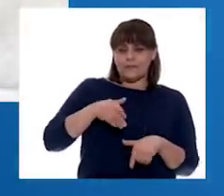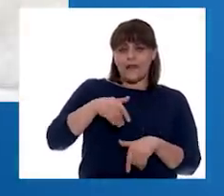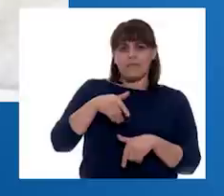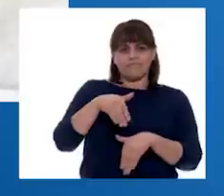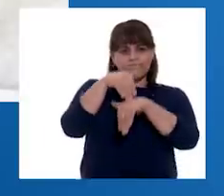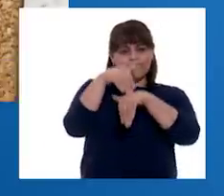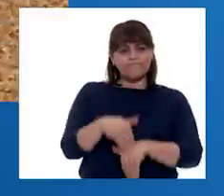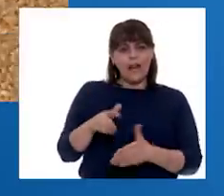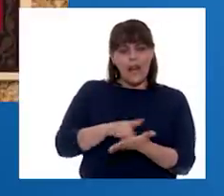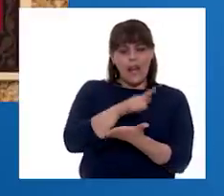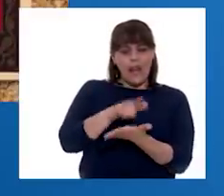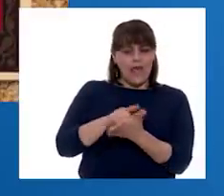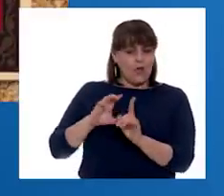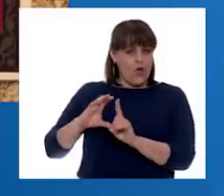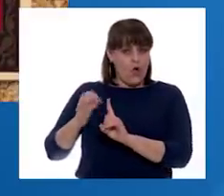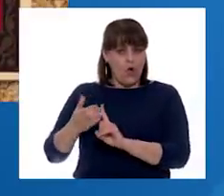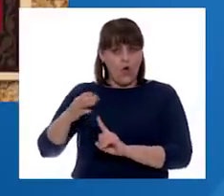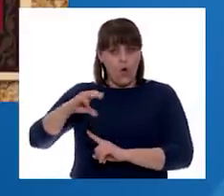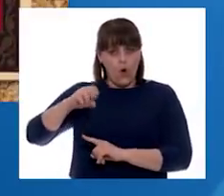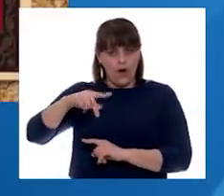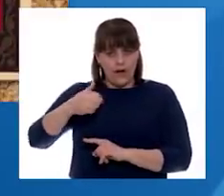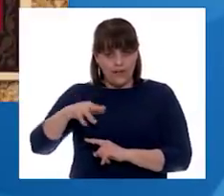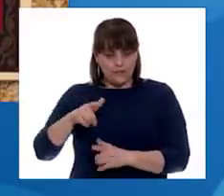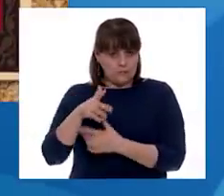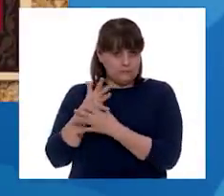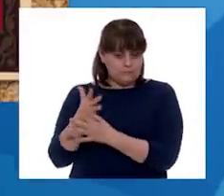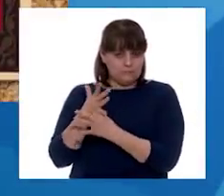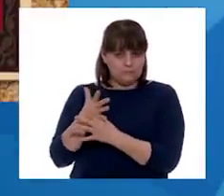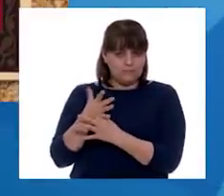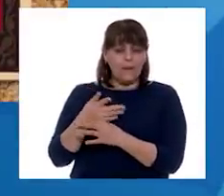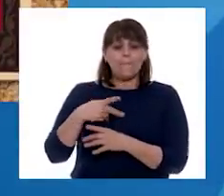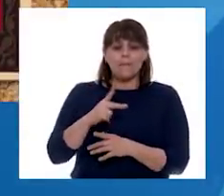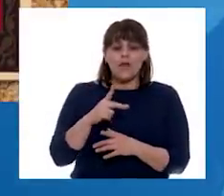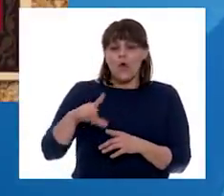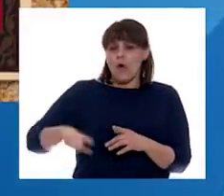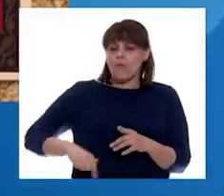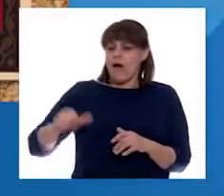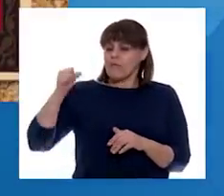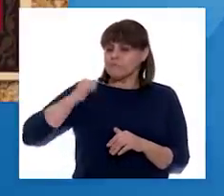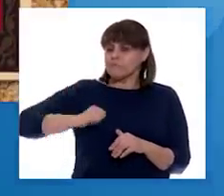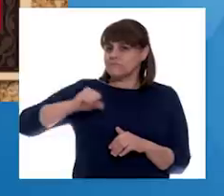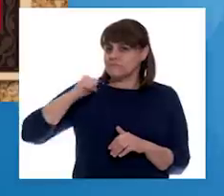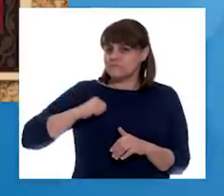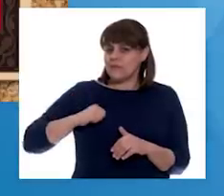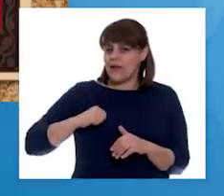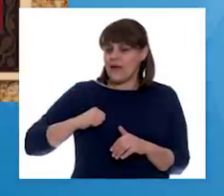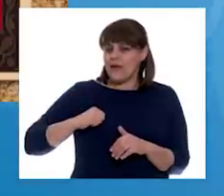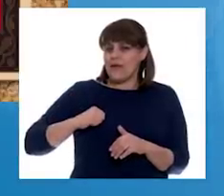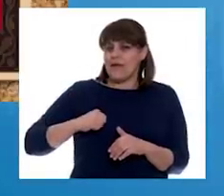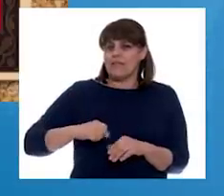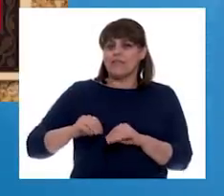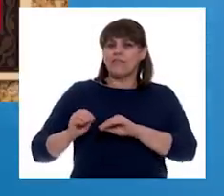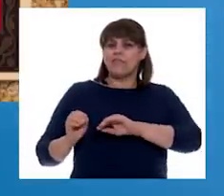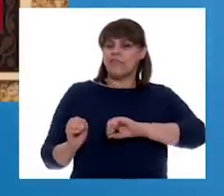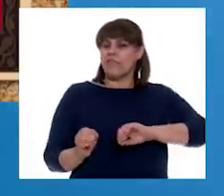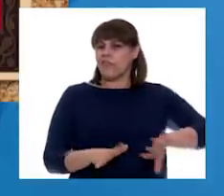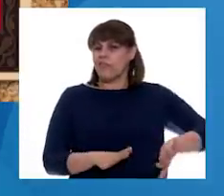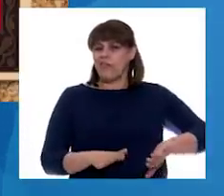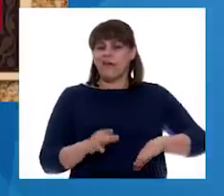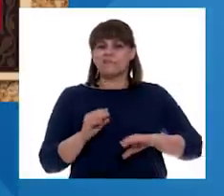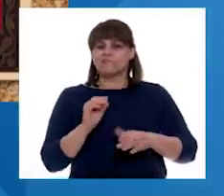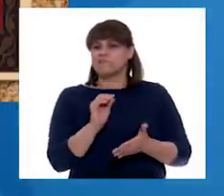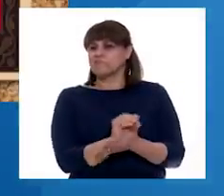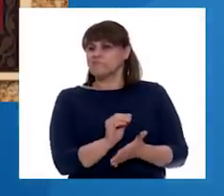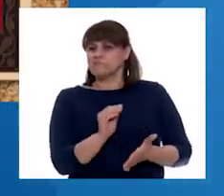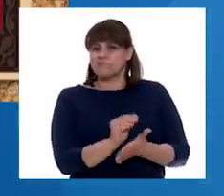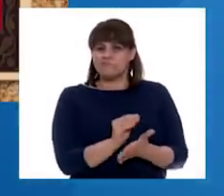Congreso. Pero igual que en sus anteriores gobiernos, acostumbrado al poder, sigue descuidándolo, falla en su administración y